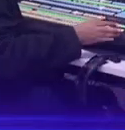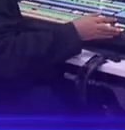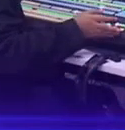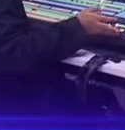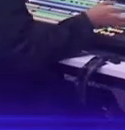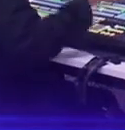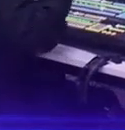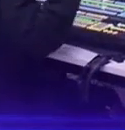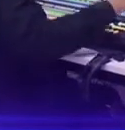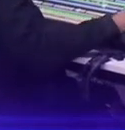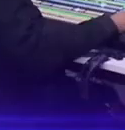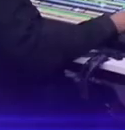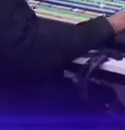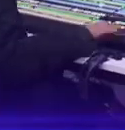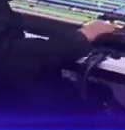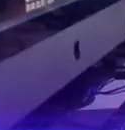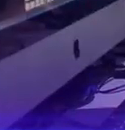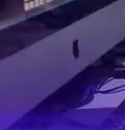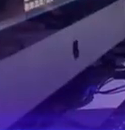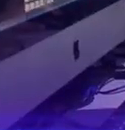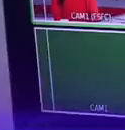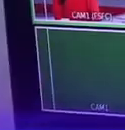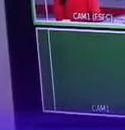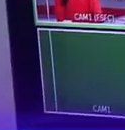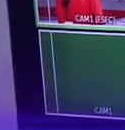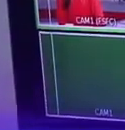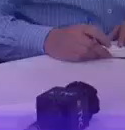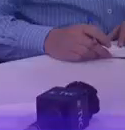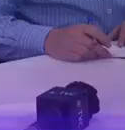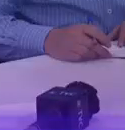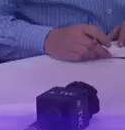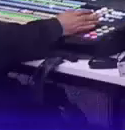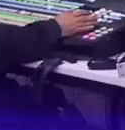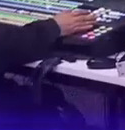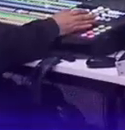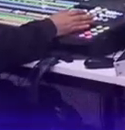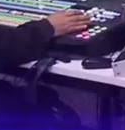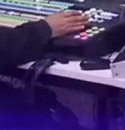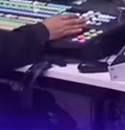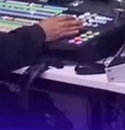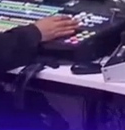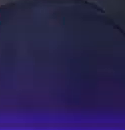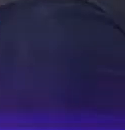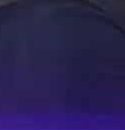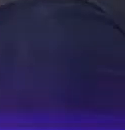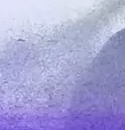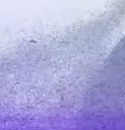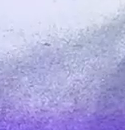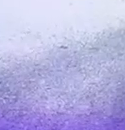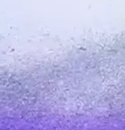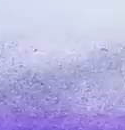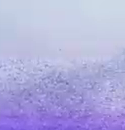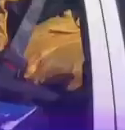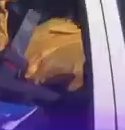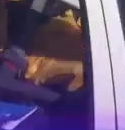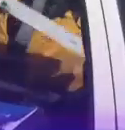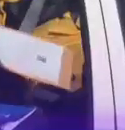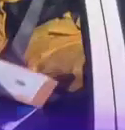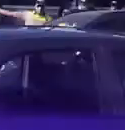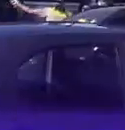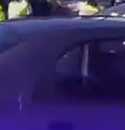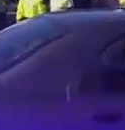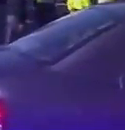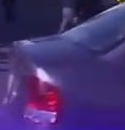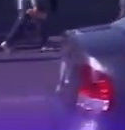En TVC, nuestro compromiso social nos motiva a que día a día lleguemos a sus hogares con toda la información actualizada durante